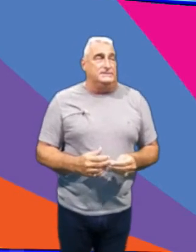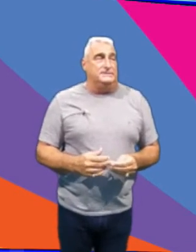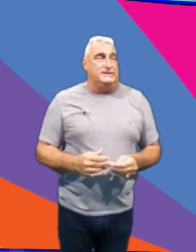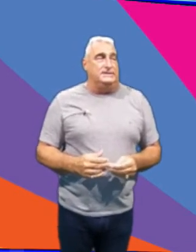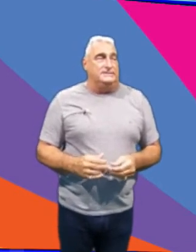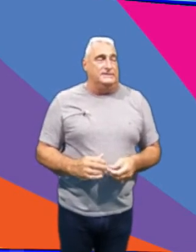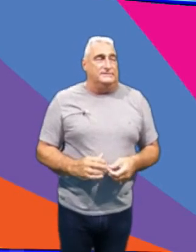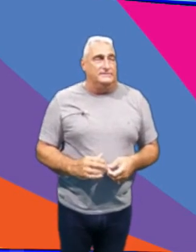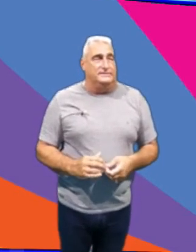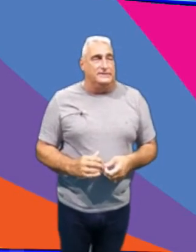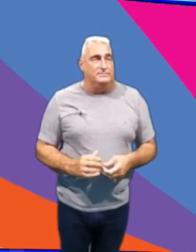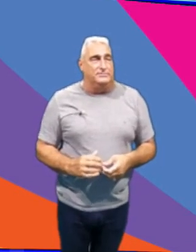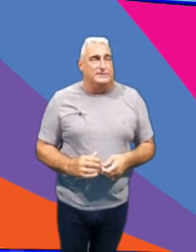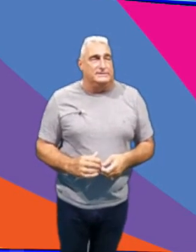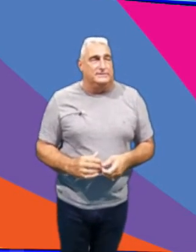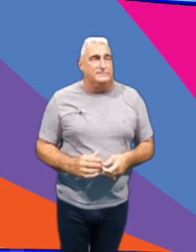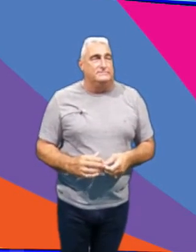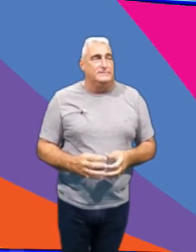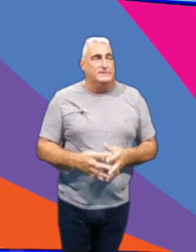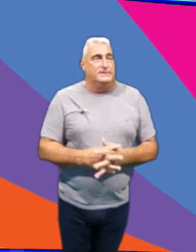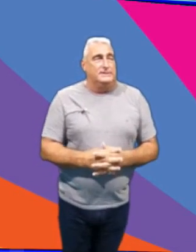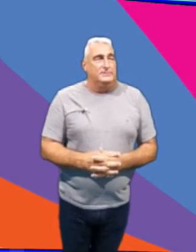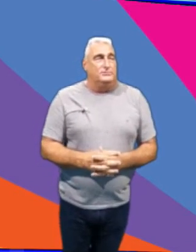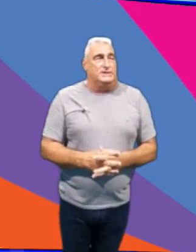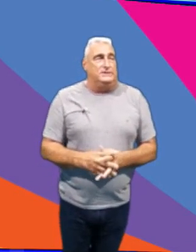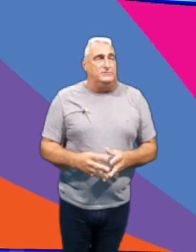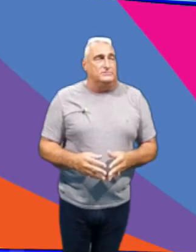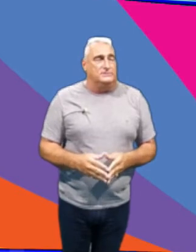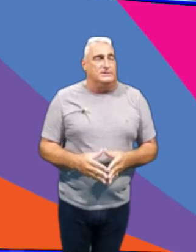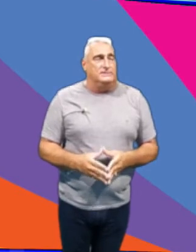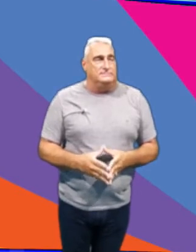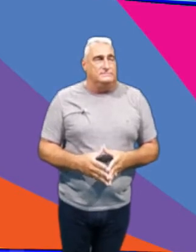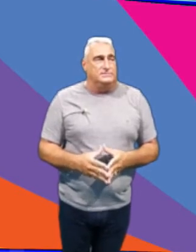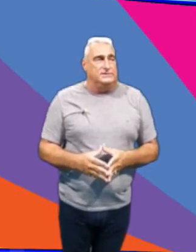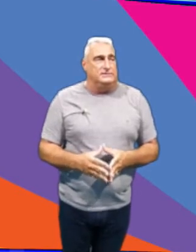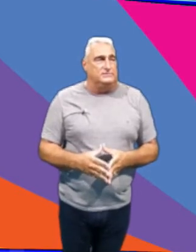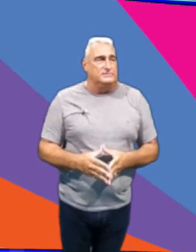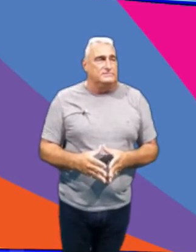Ya hace bastante, ya, Ricardo Laporta, hace 2 años,